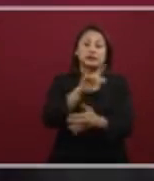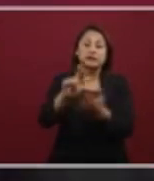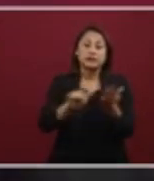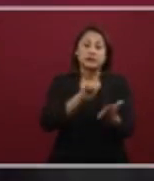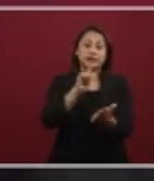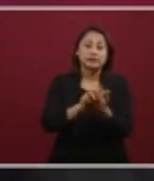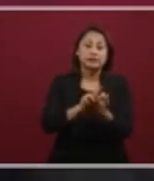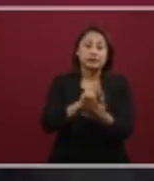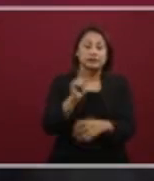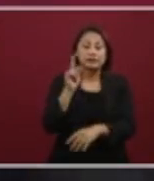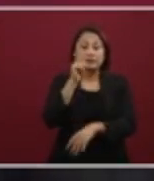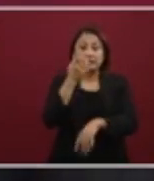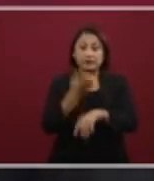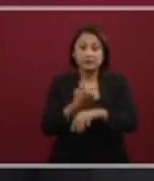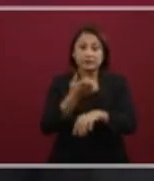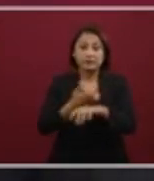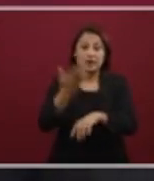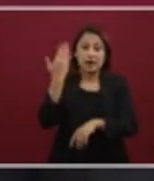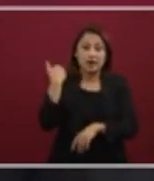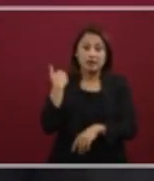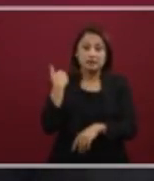y no pudo